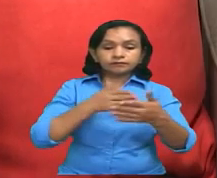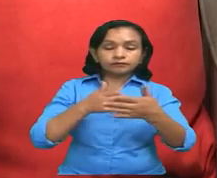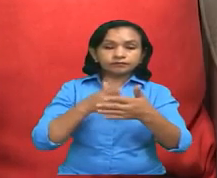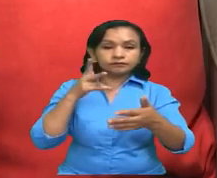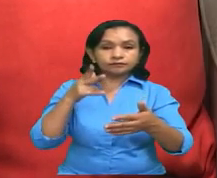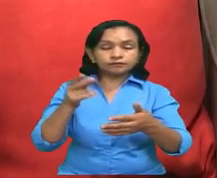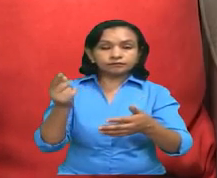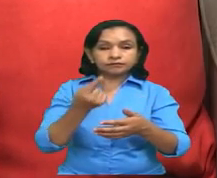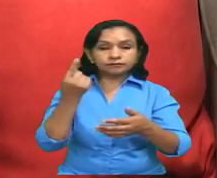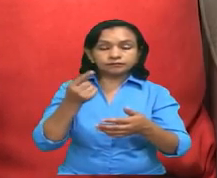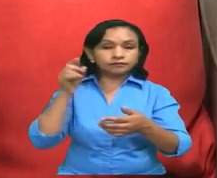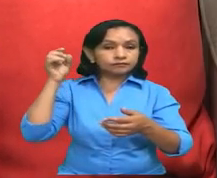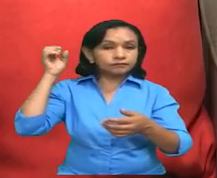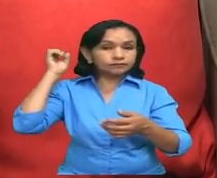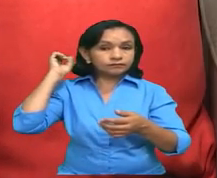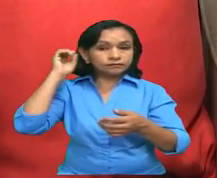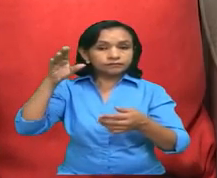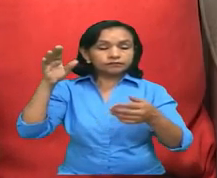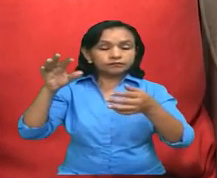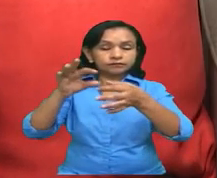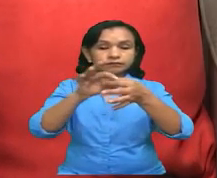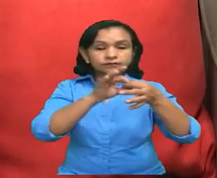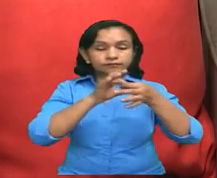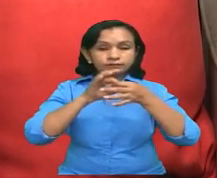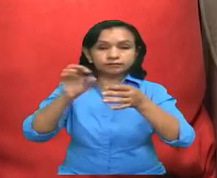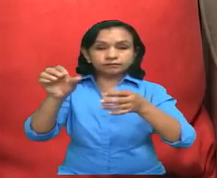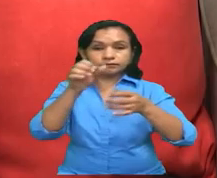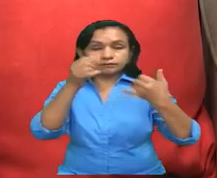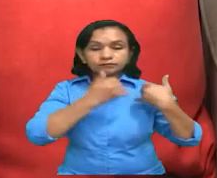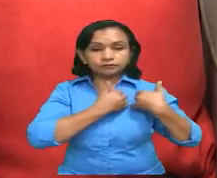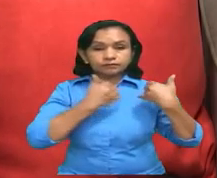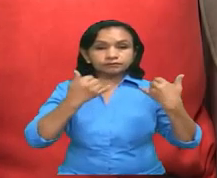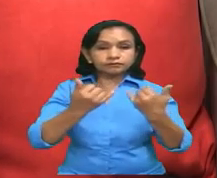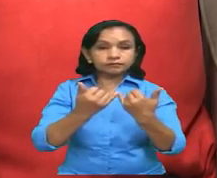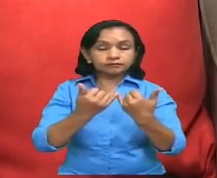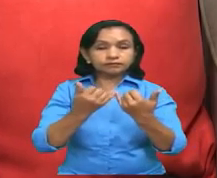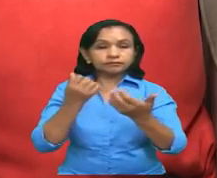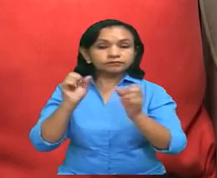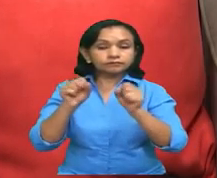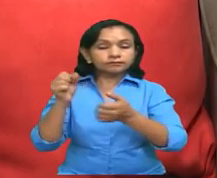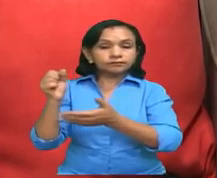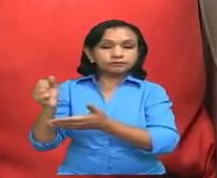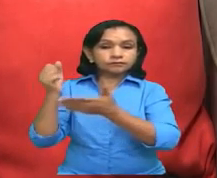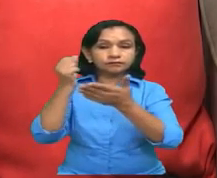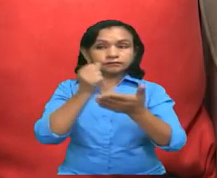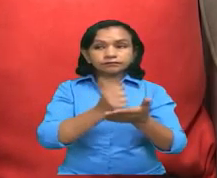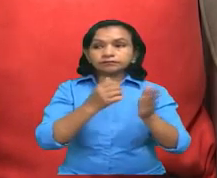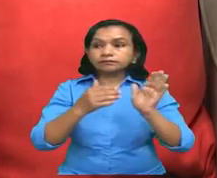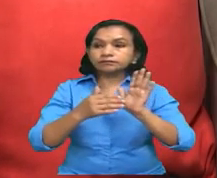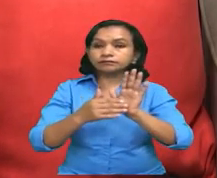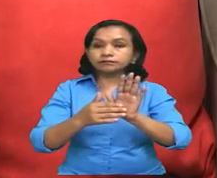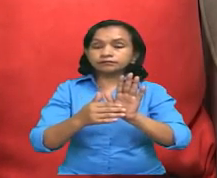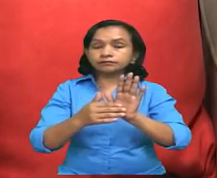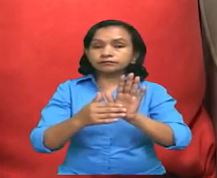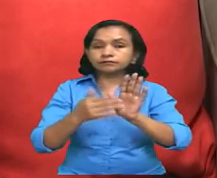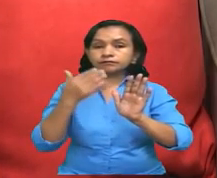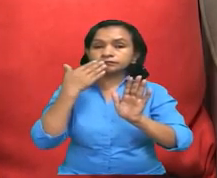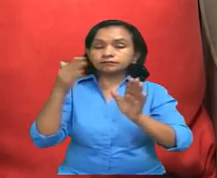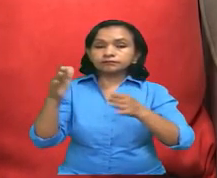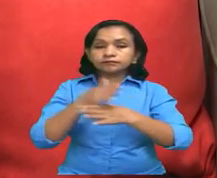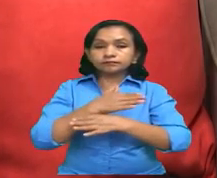también se dio la oportunidad de que se desarrollara este evento, que, bueno, como bien